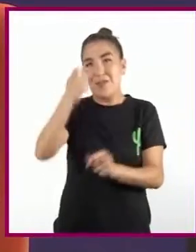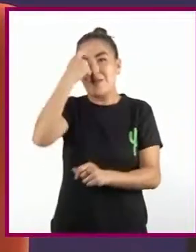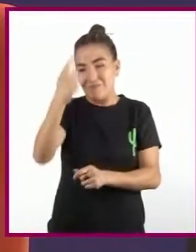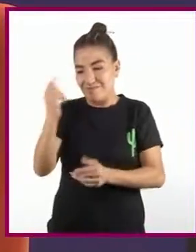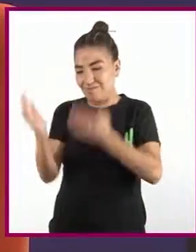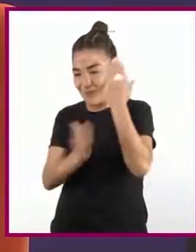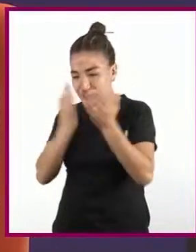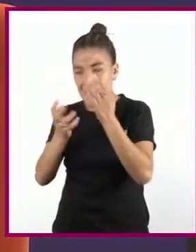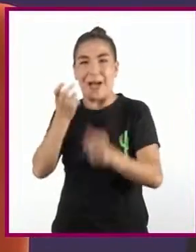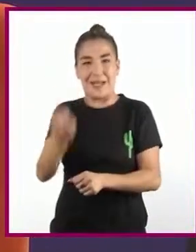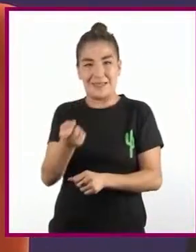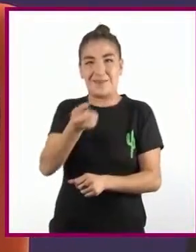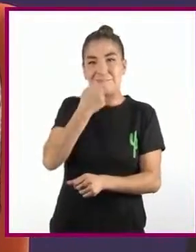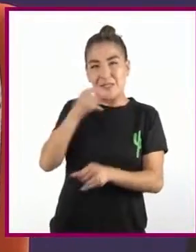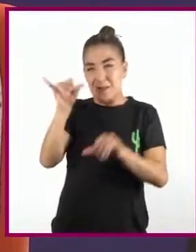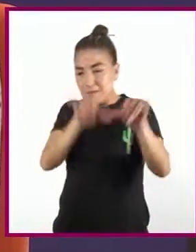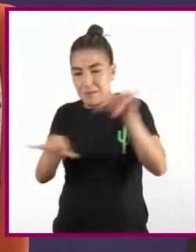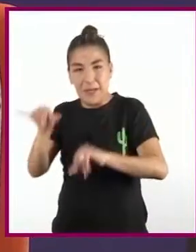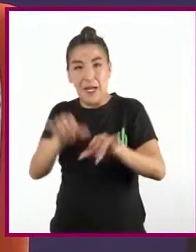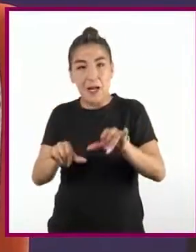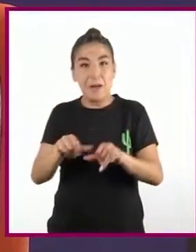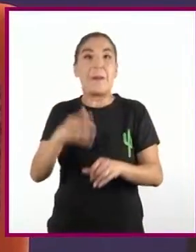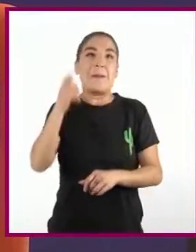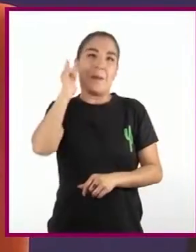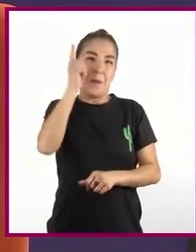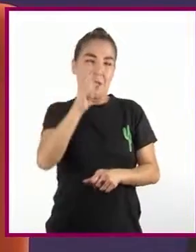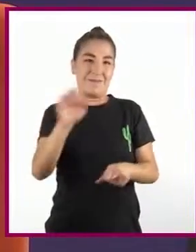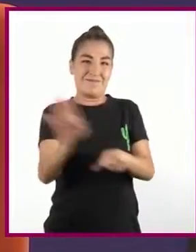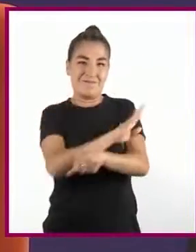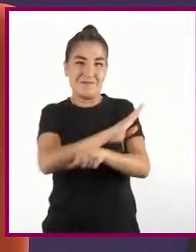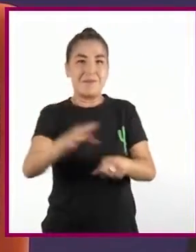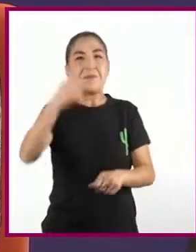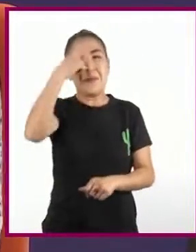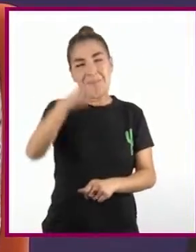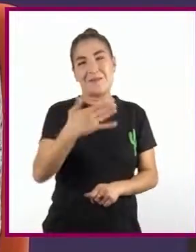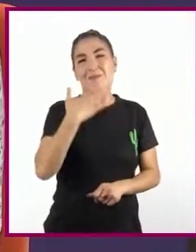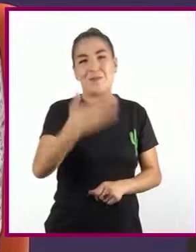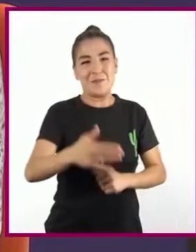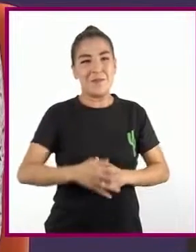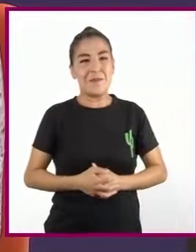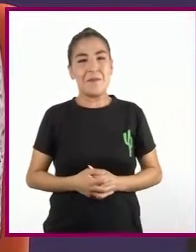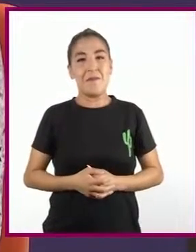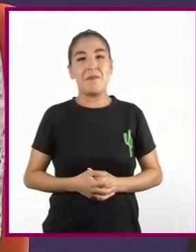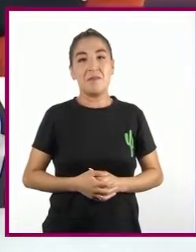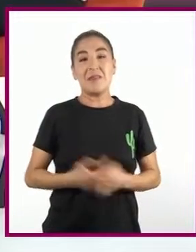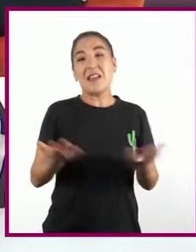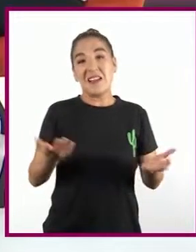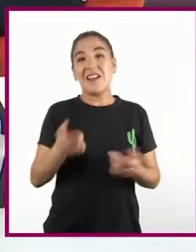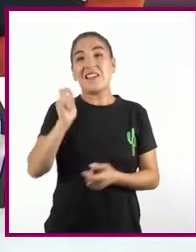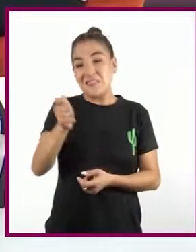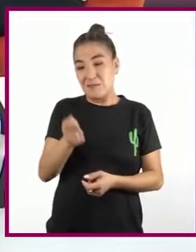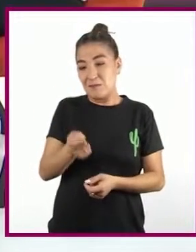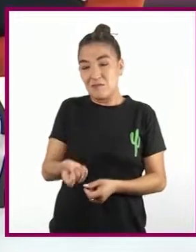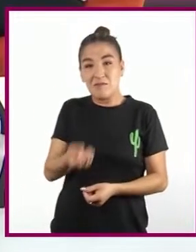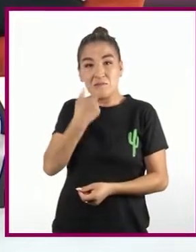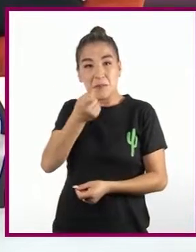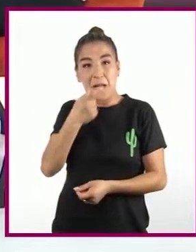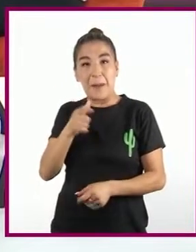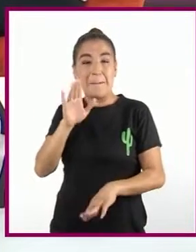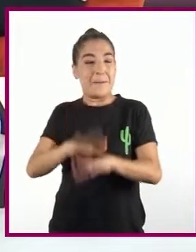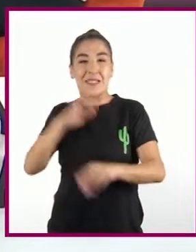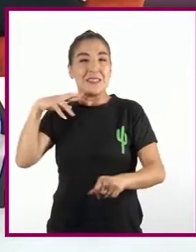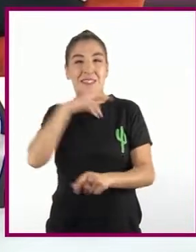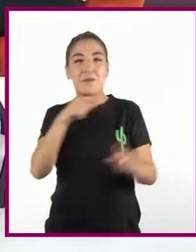estudiado este medicamento y esperemos que tenga el beneficio pues, que nos tiene que dar. Realmente pocos medicamentos tienen más de un principio